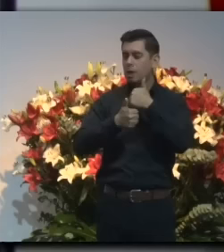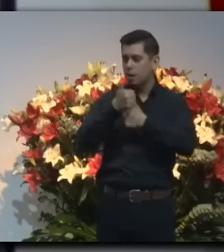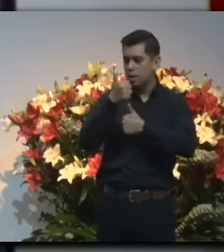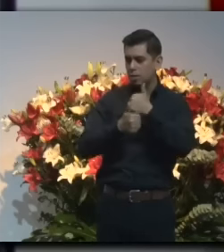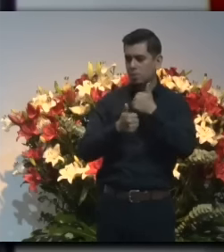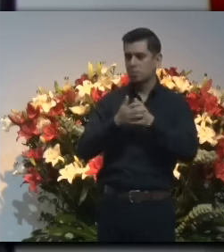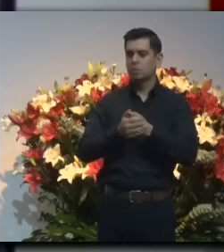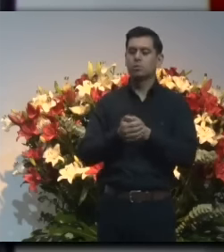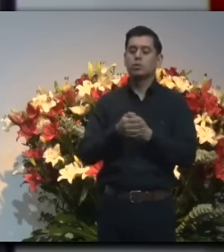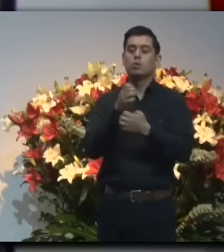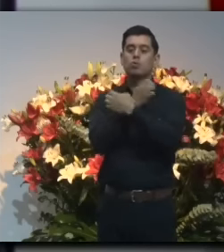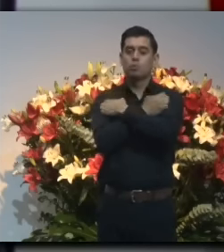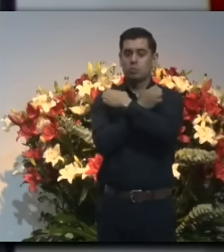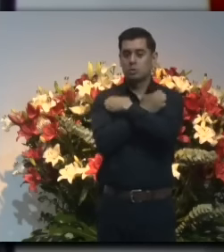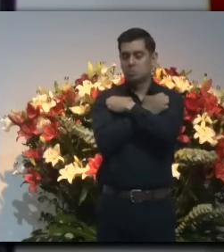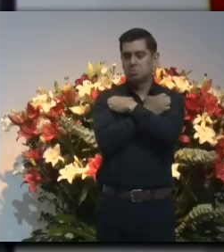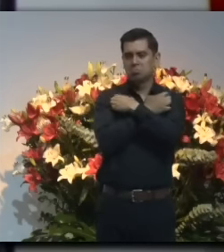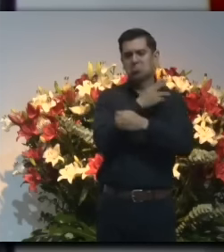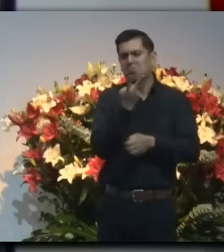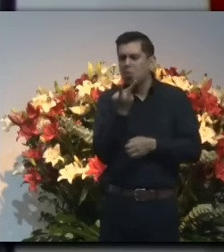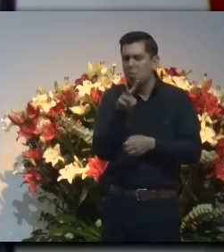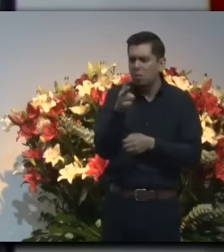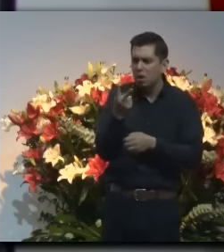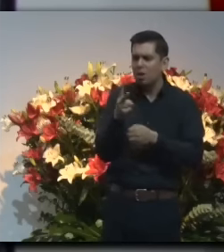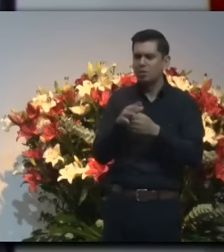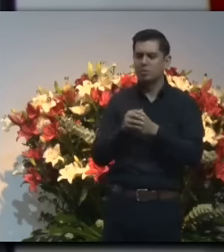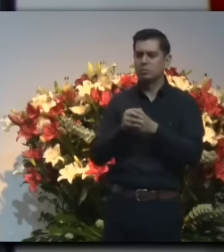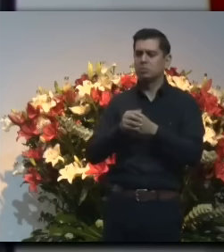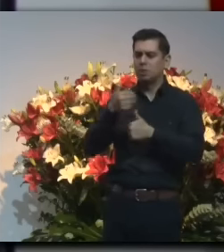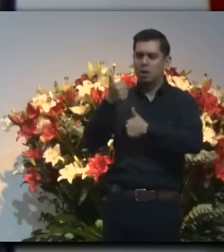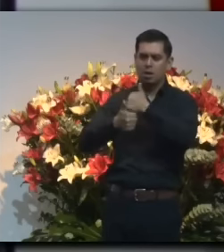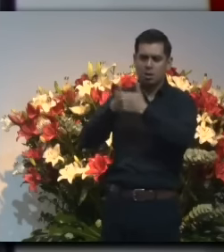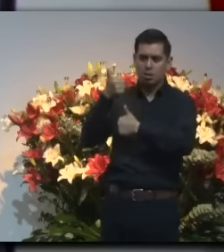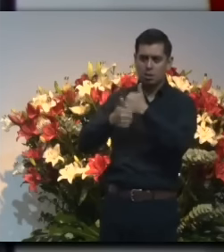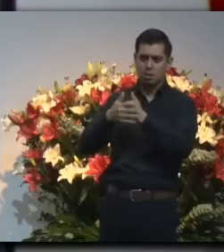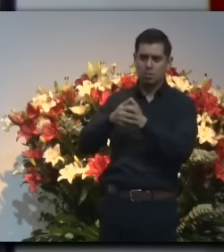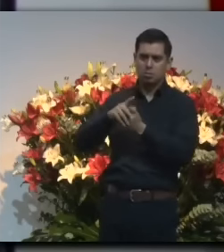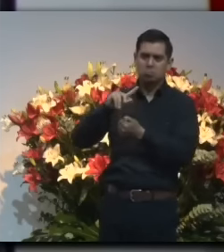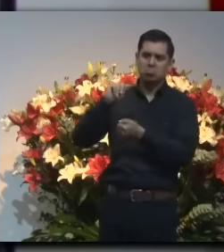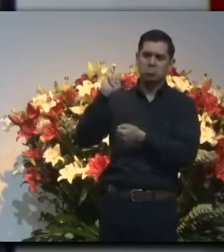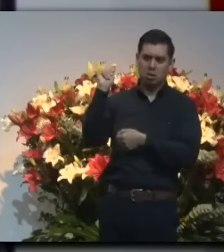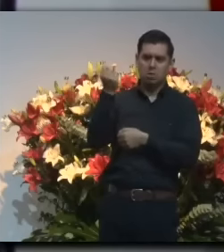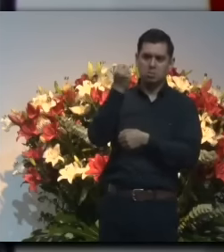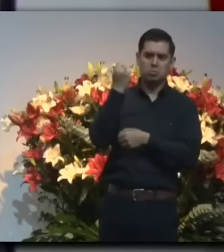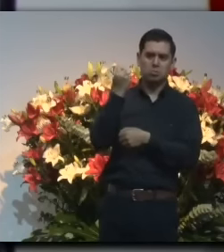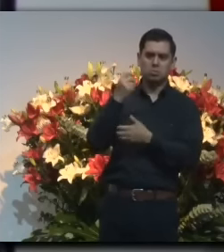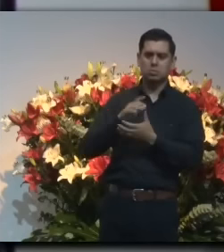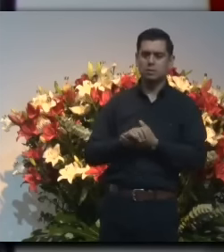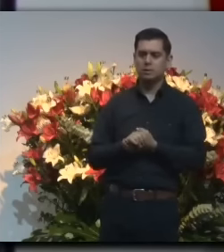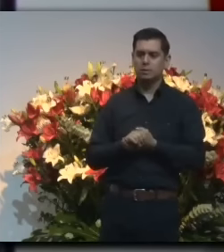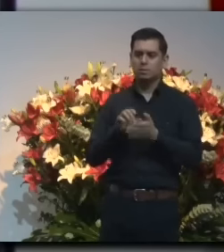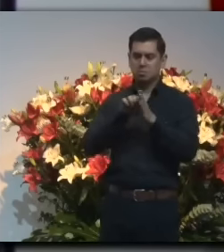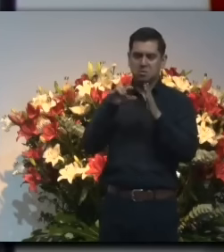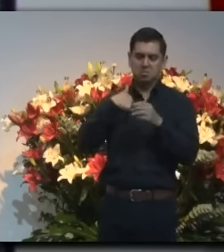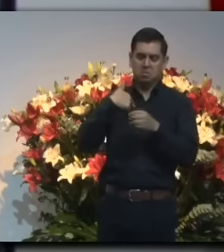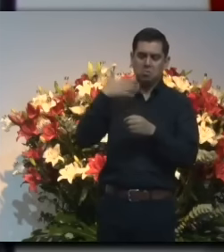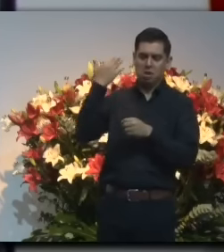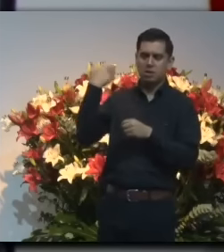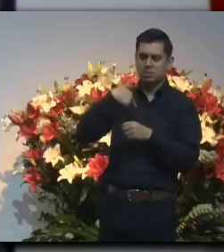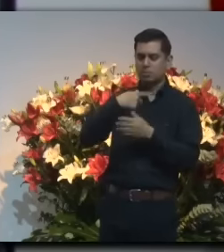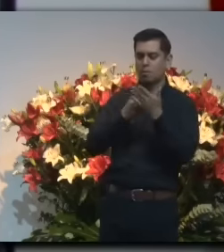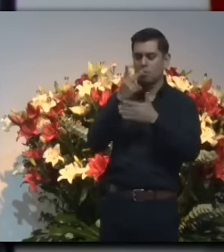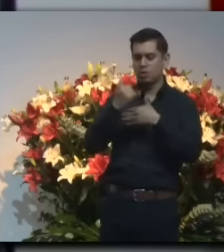dual, que son carreras técnicas. Eso lo hice aquí con la Ibero cuando fui delegada. Personas en condición de